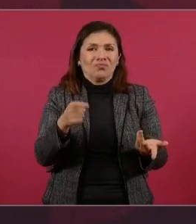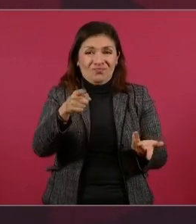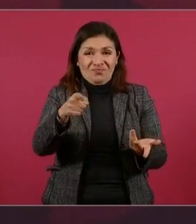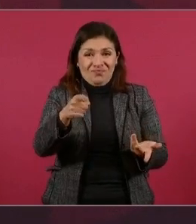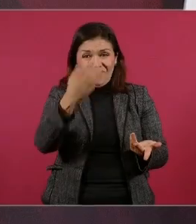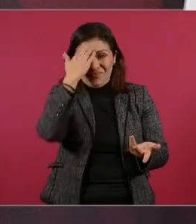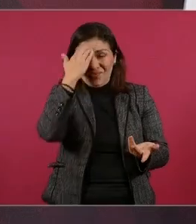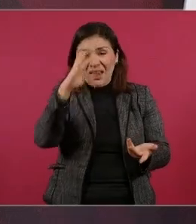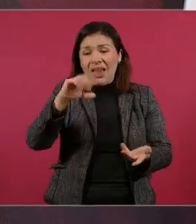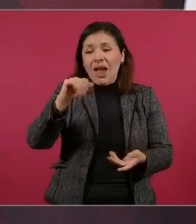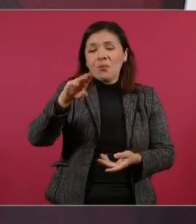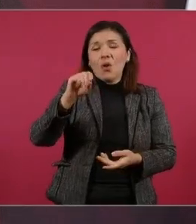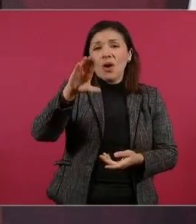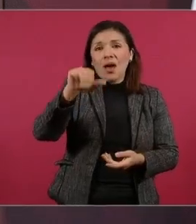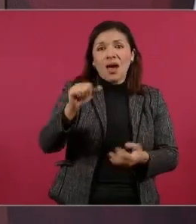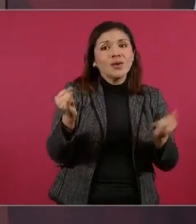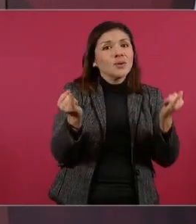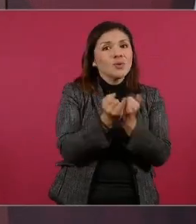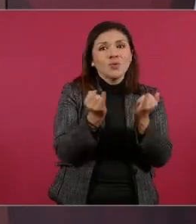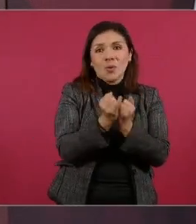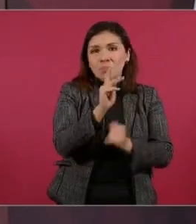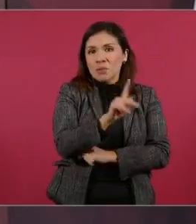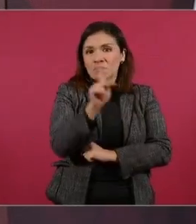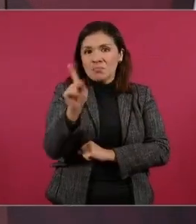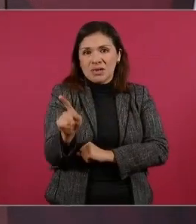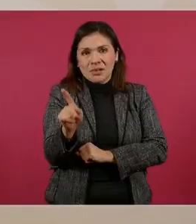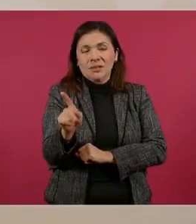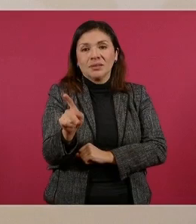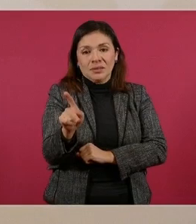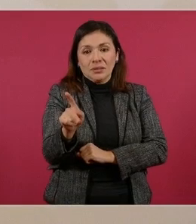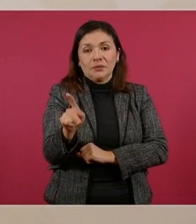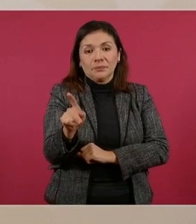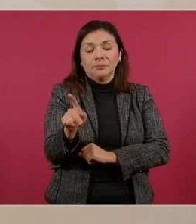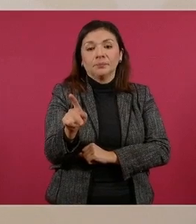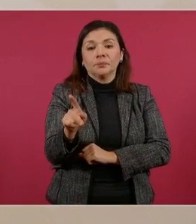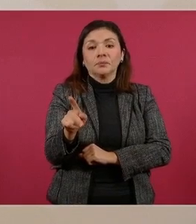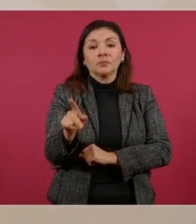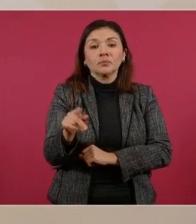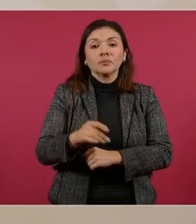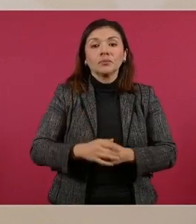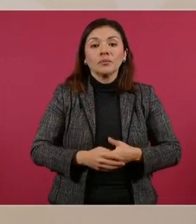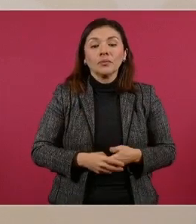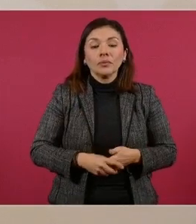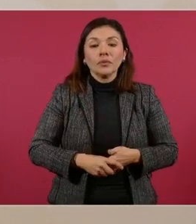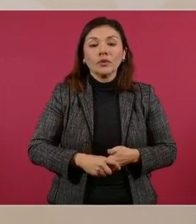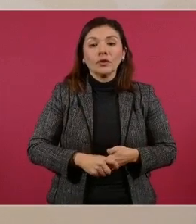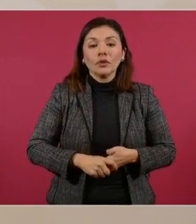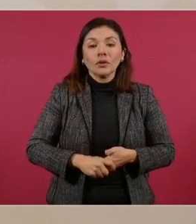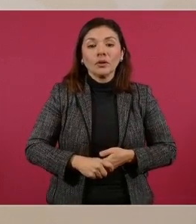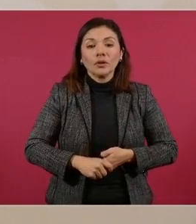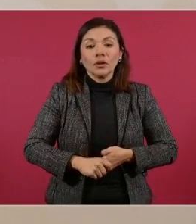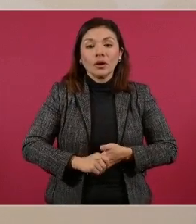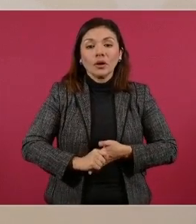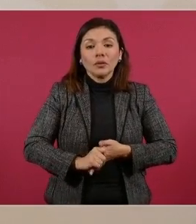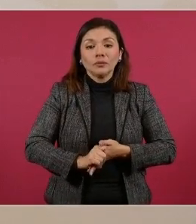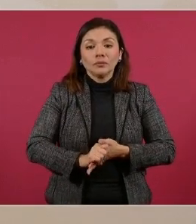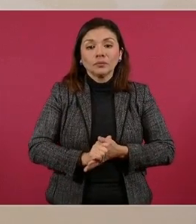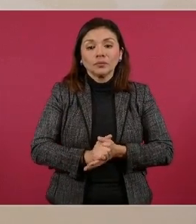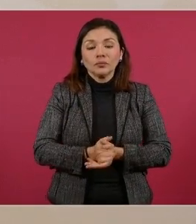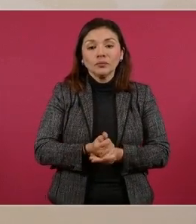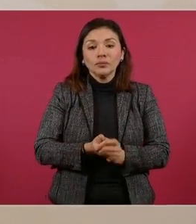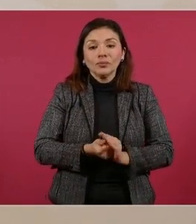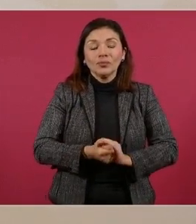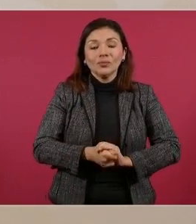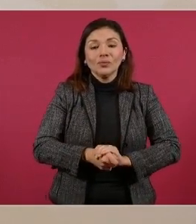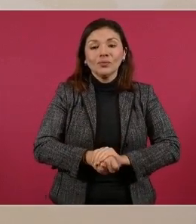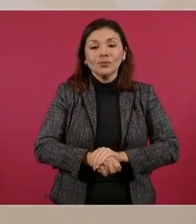cabor qu es eso es un corredor y ahí